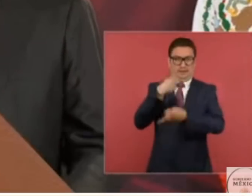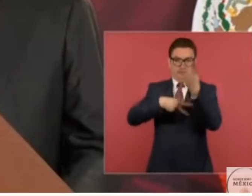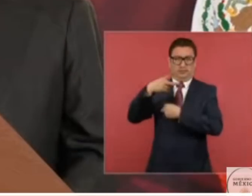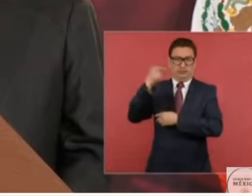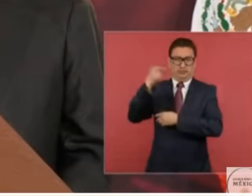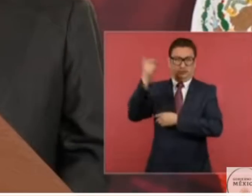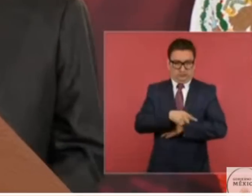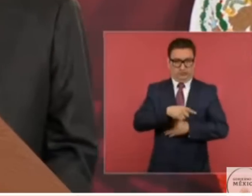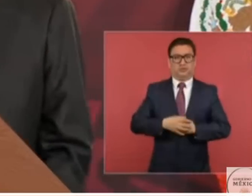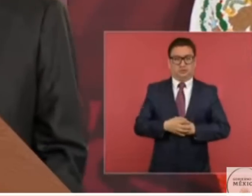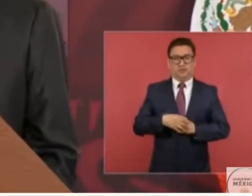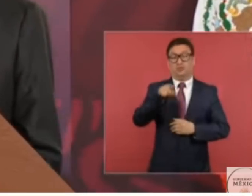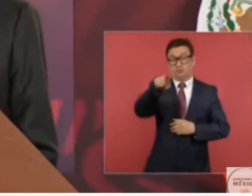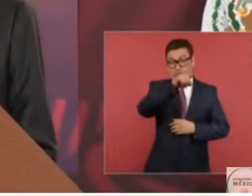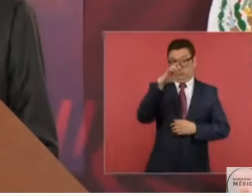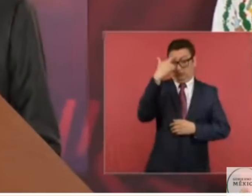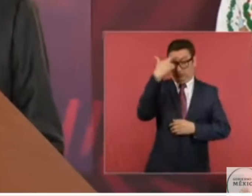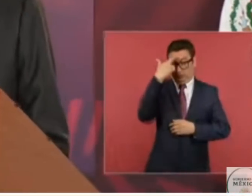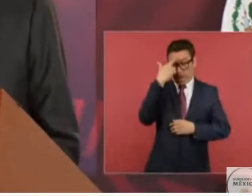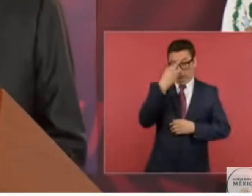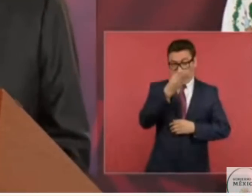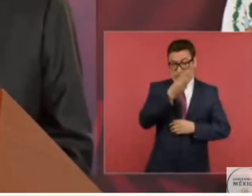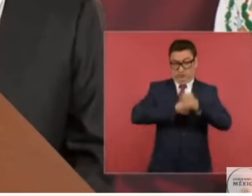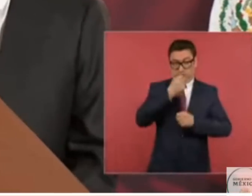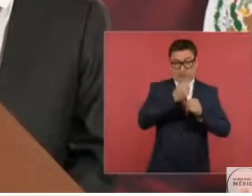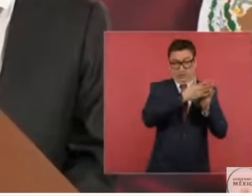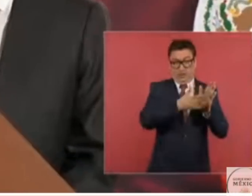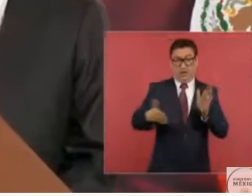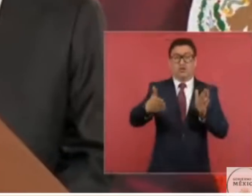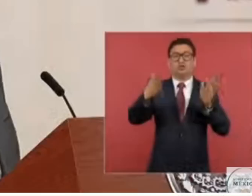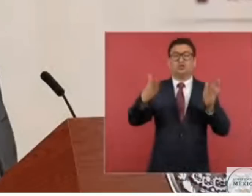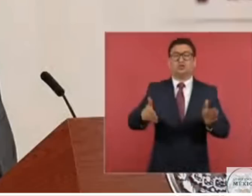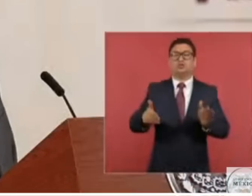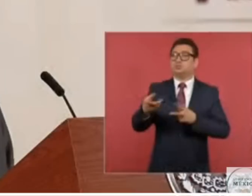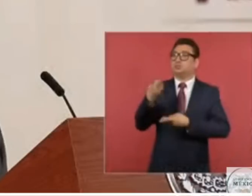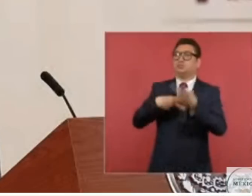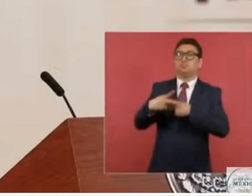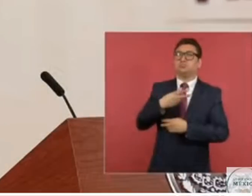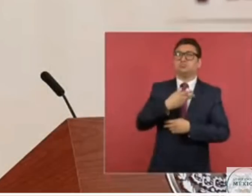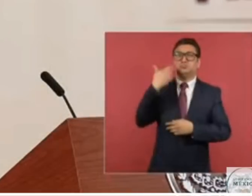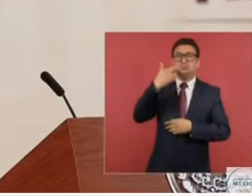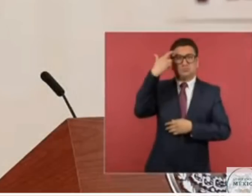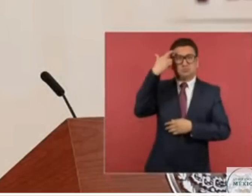Tengan en cuenta que fueron tres siglos y ni siquiera vino ningún rey